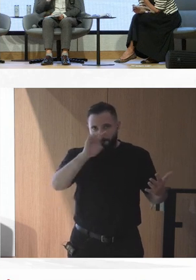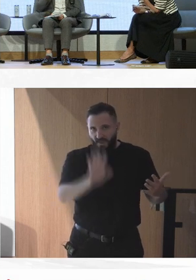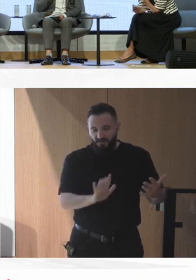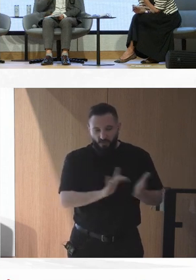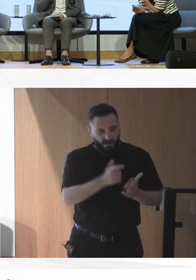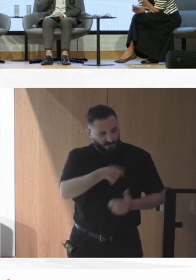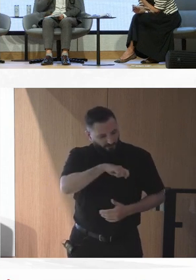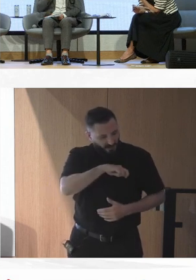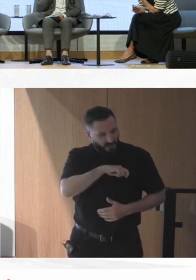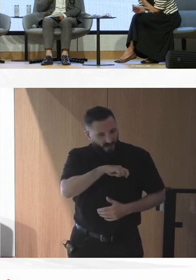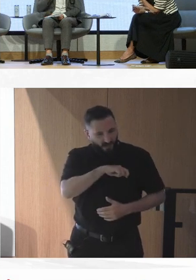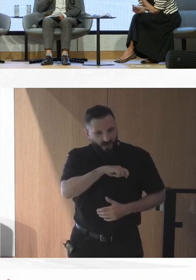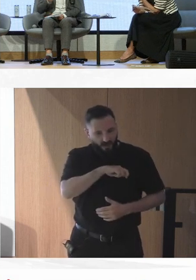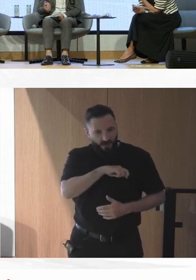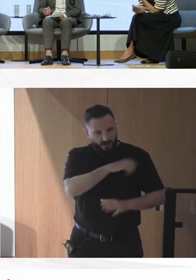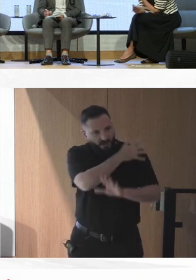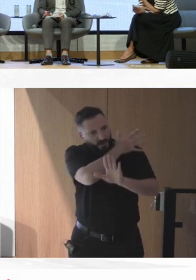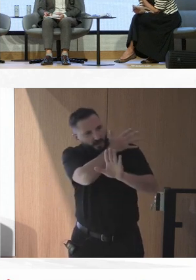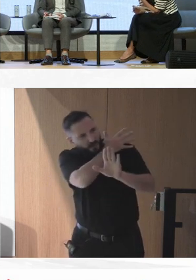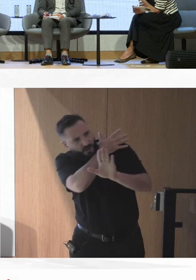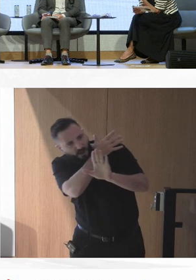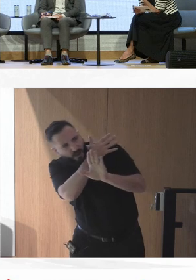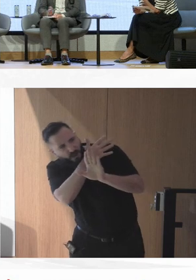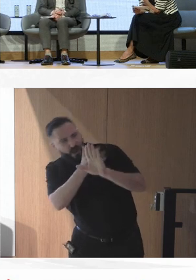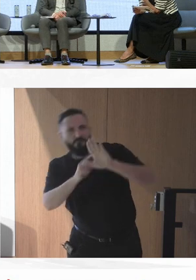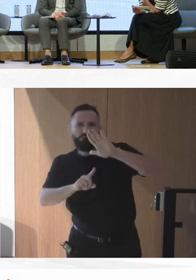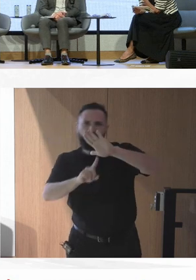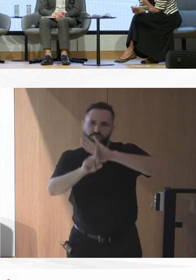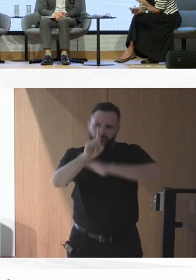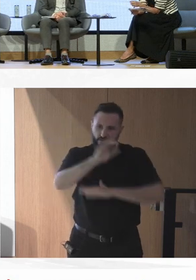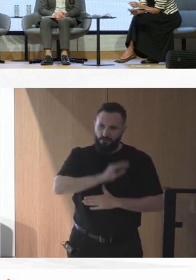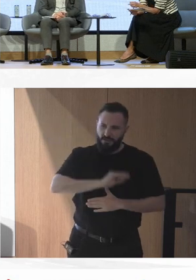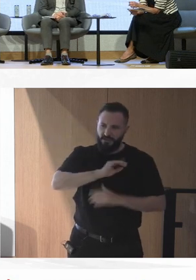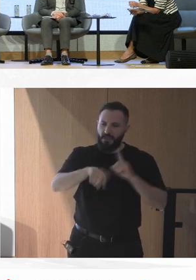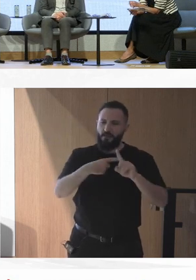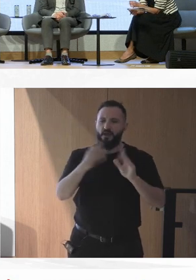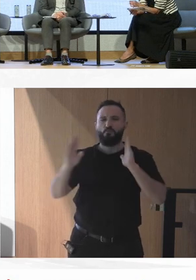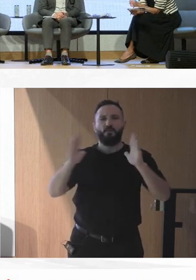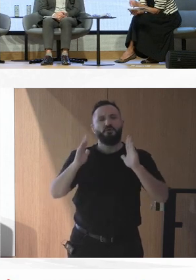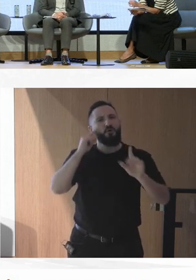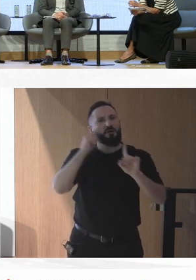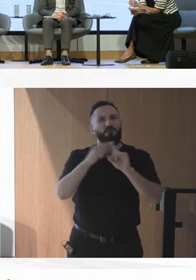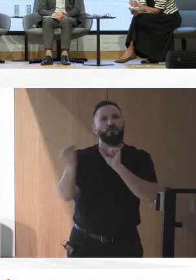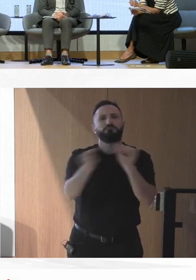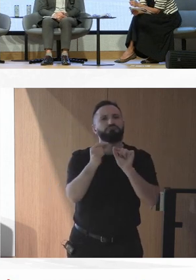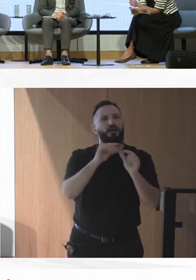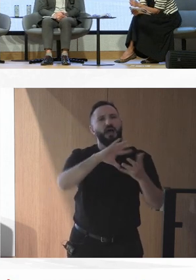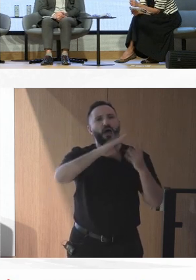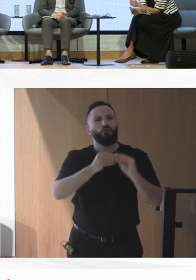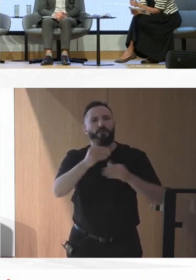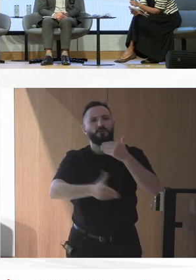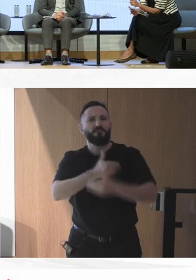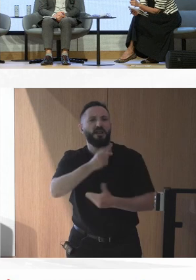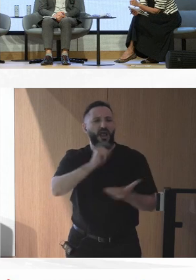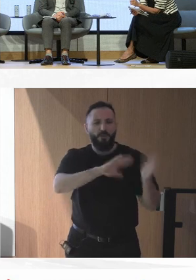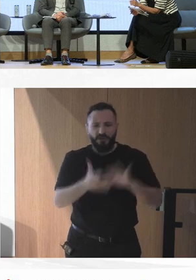España, ¿no? Hemos ido avanzando y estamos en un momento importante porque además se está discutiendo, ¿no?, cómo implementar ajustes procedimentales, no solo en el ámbito